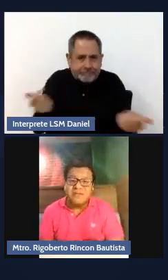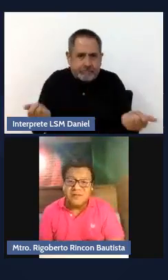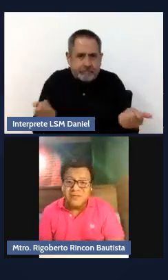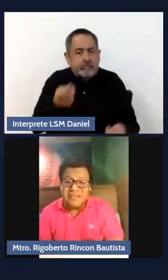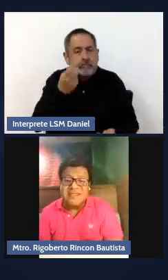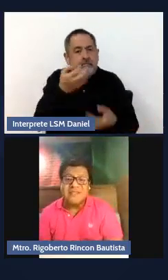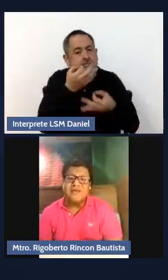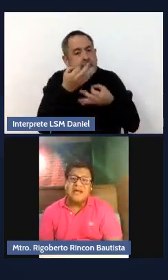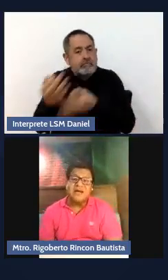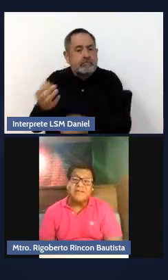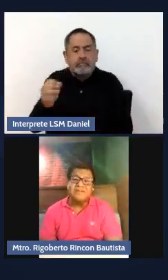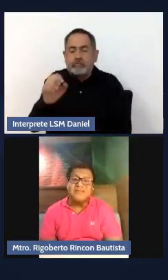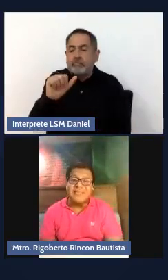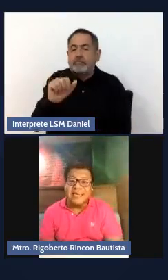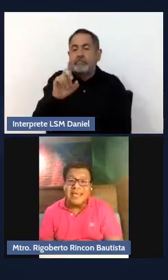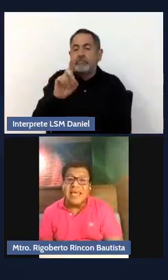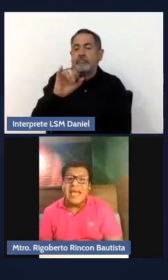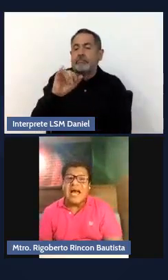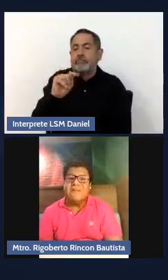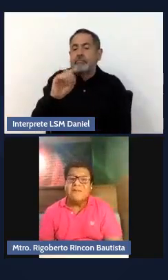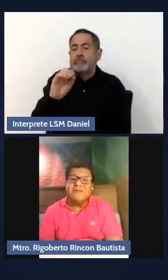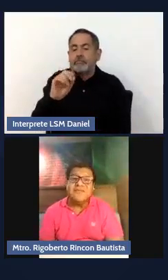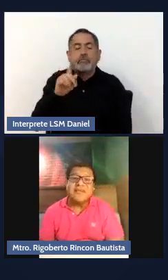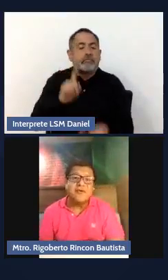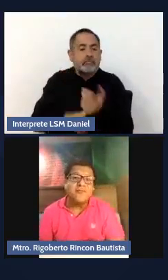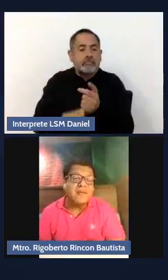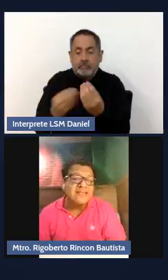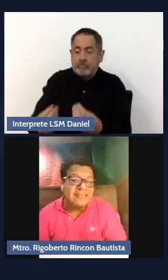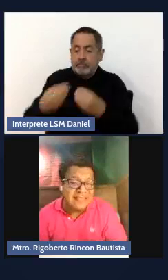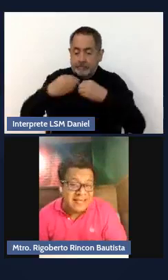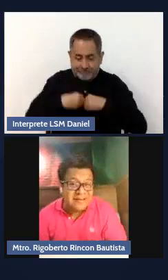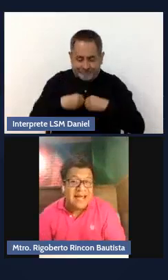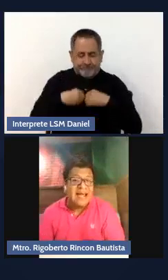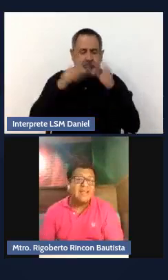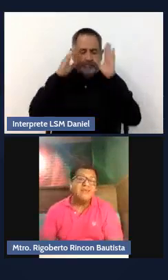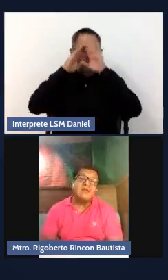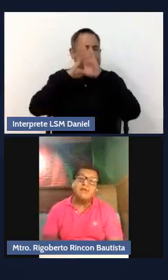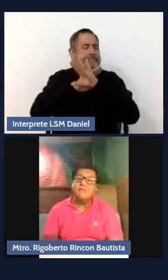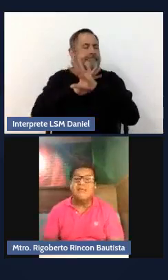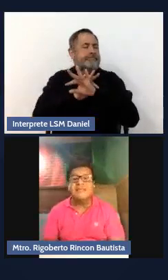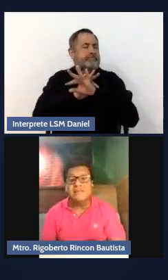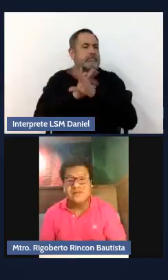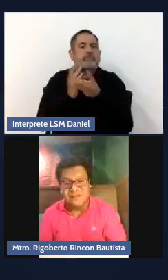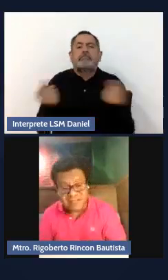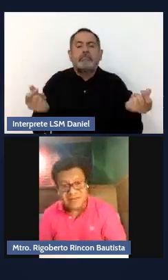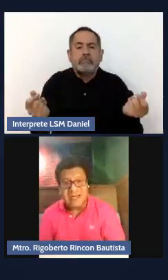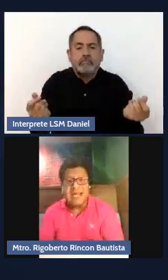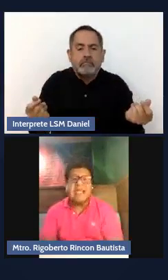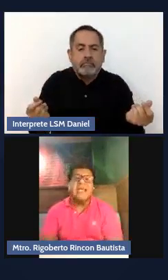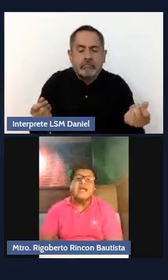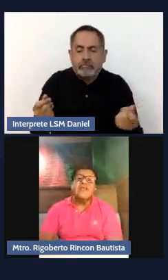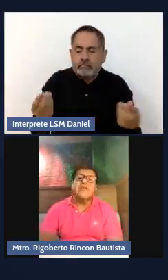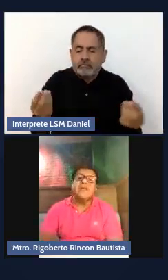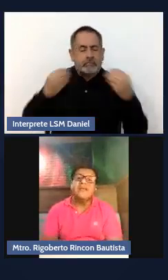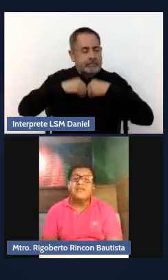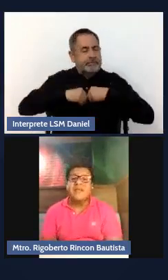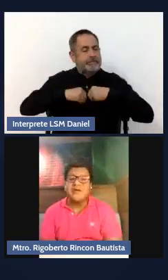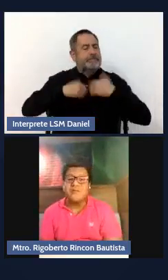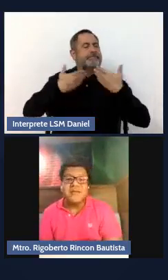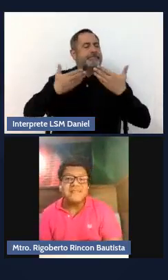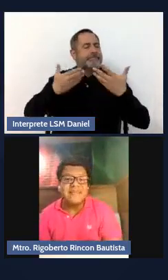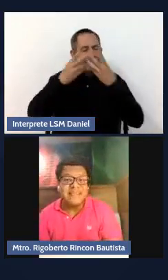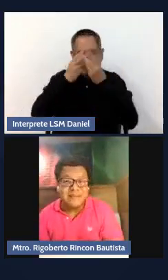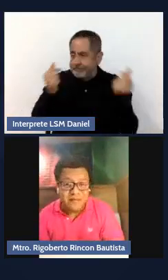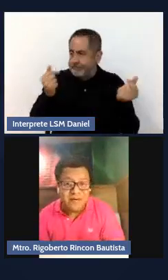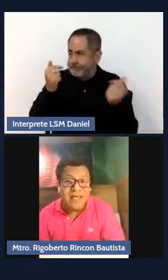adicción, ¿hablamos de qué? Hablamos de una recompensa cerebral, de una recompensa motivacional, de una recompensa de